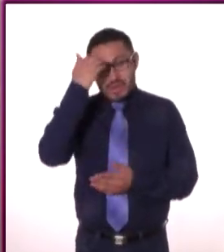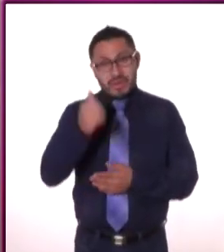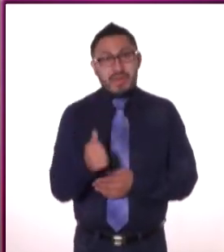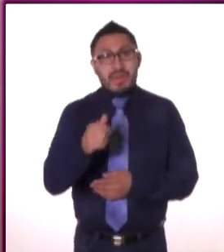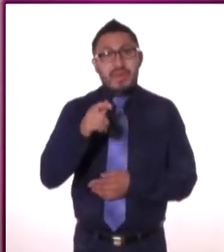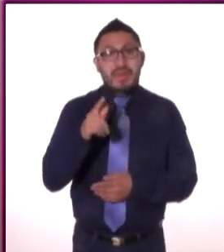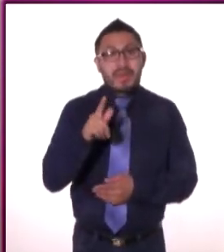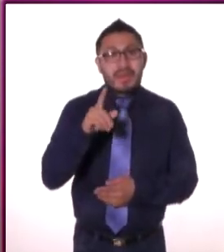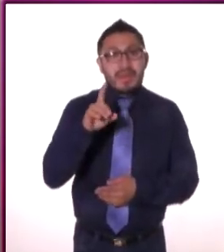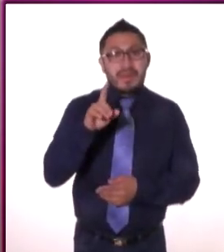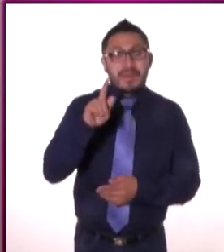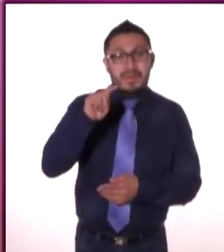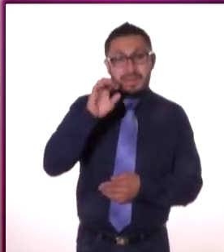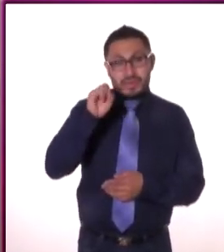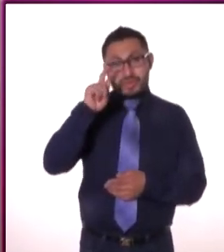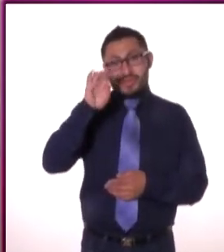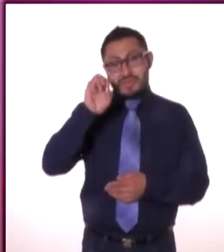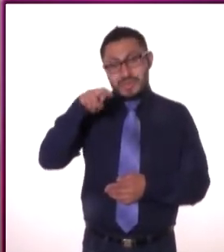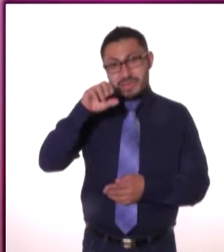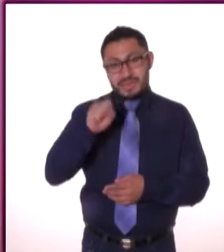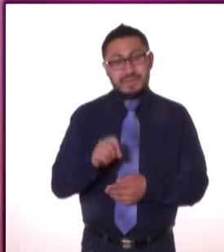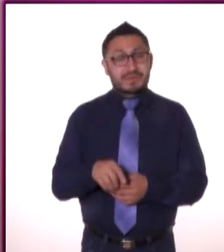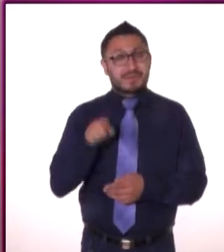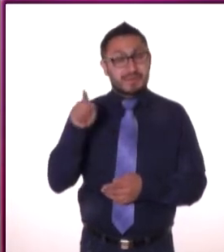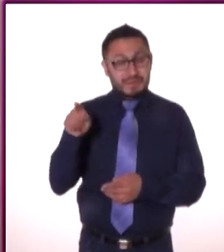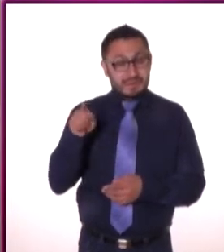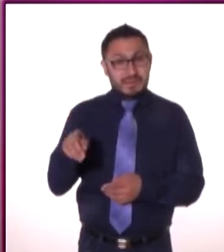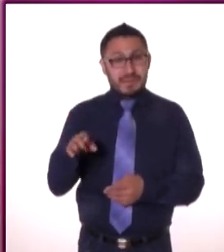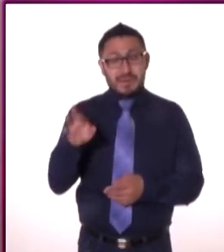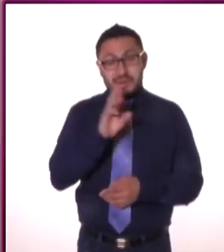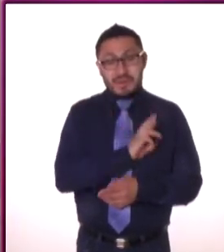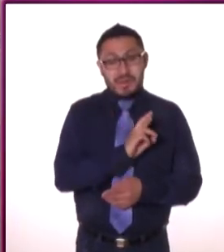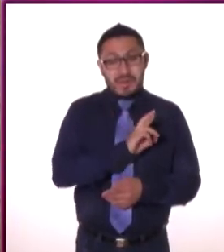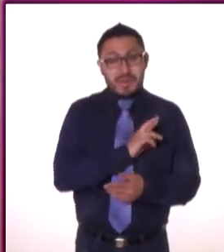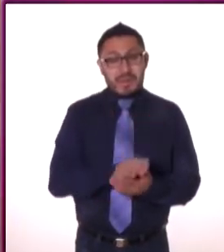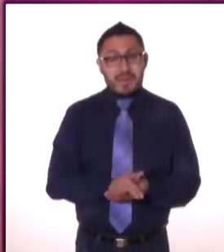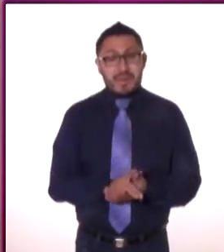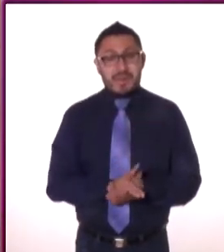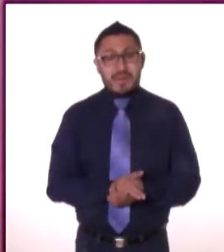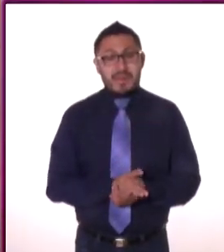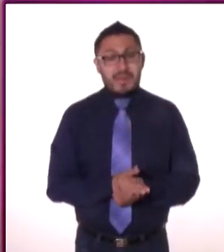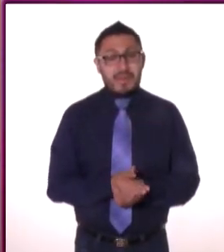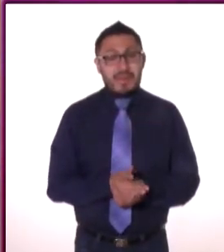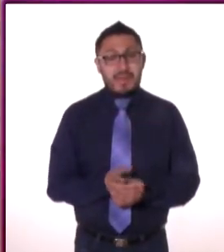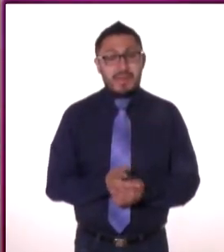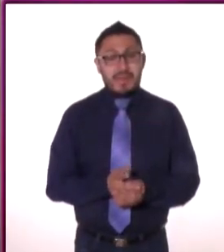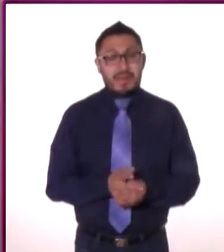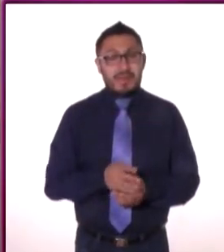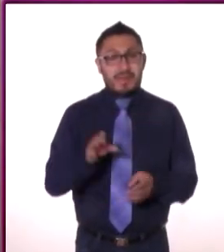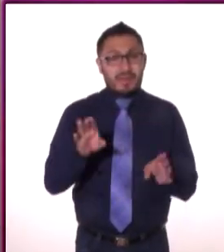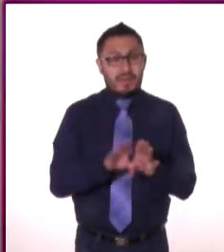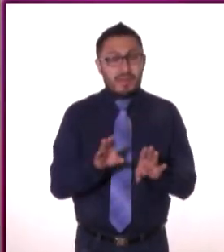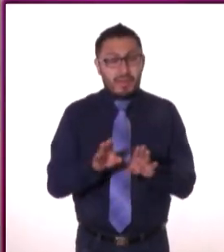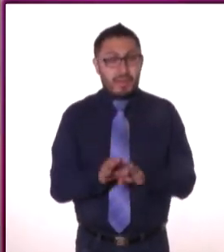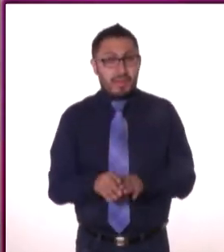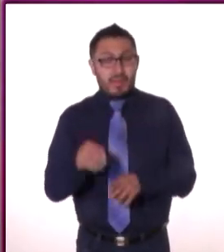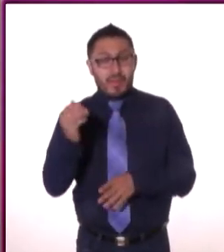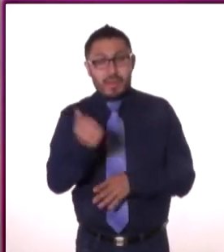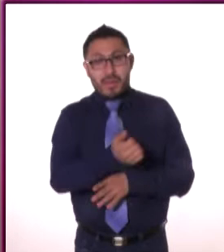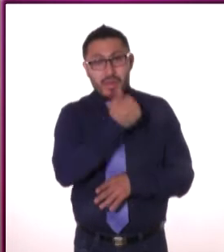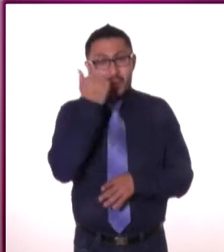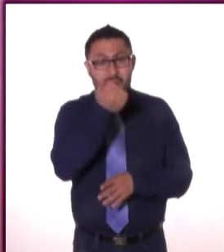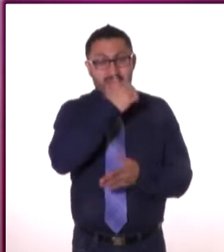conoció a Eratóstenes, ¿cómo se llama? Él, en particular, se